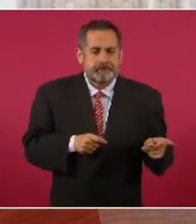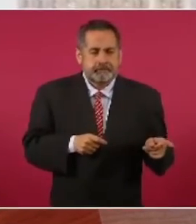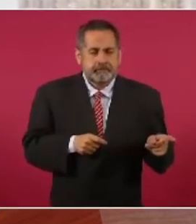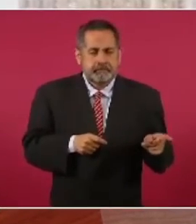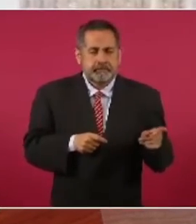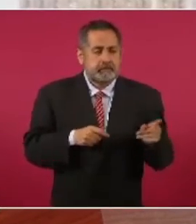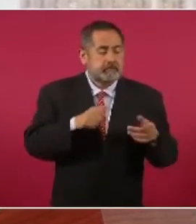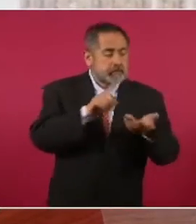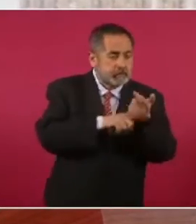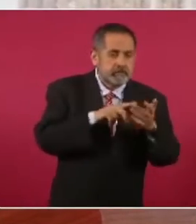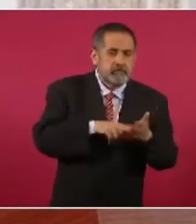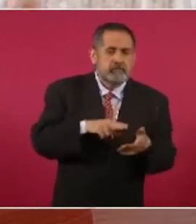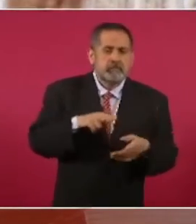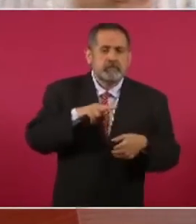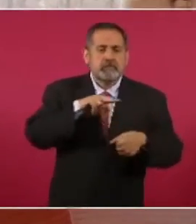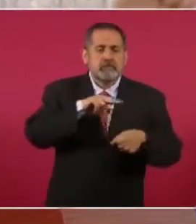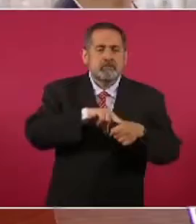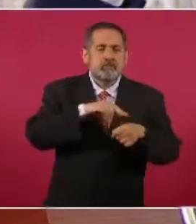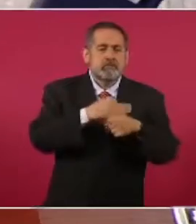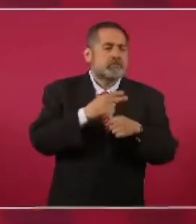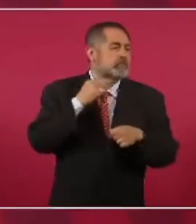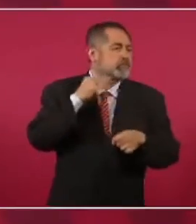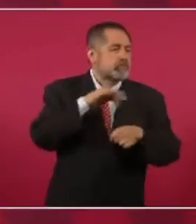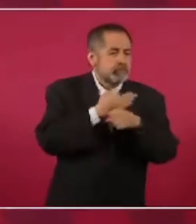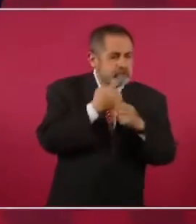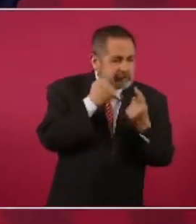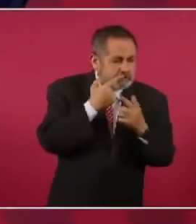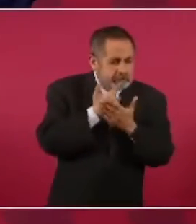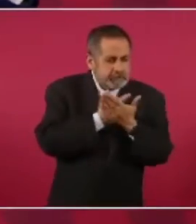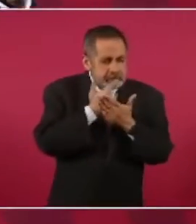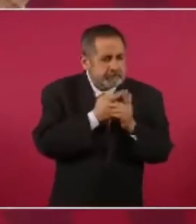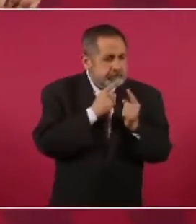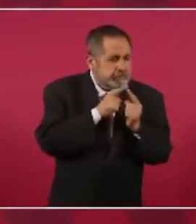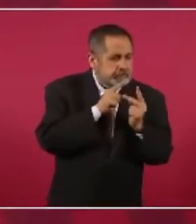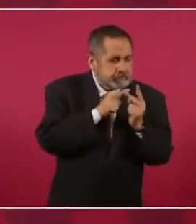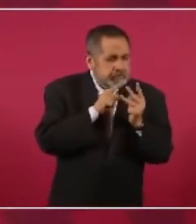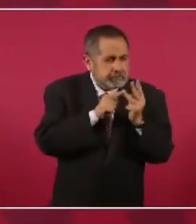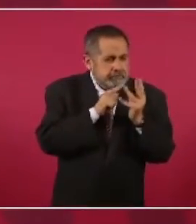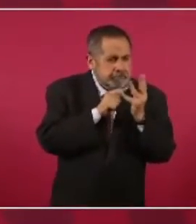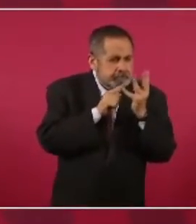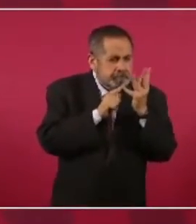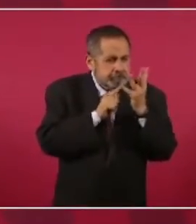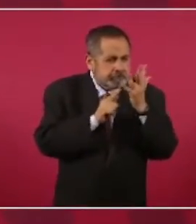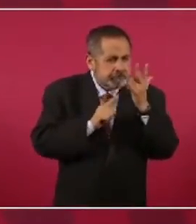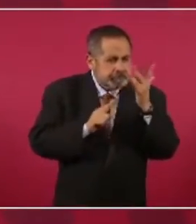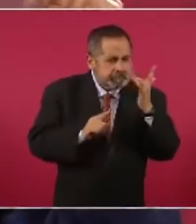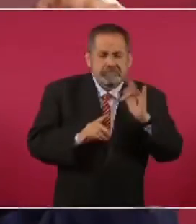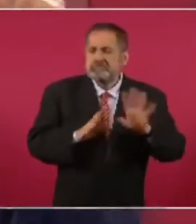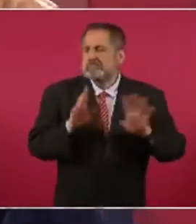notarios públicos y nos contaban con alfileres, porque decían